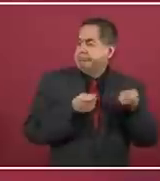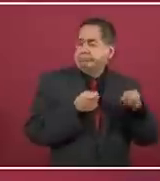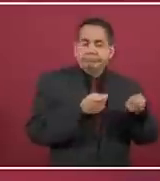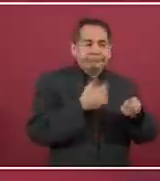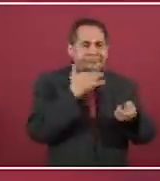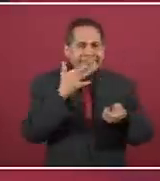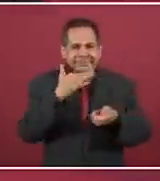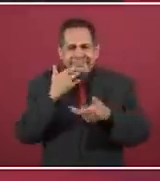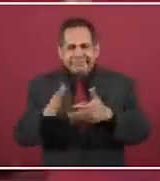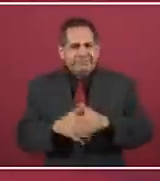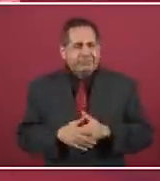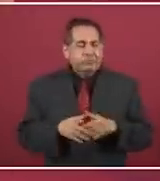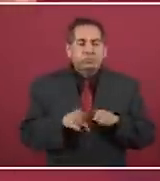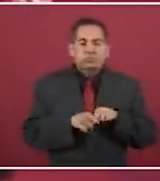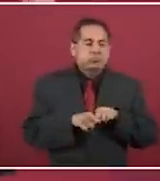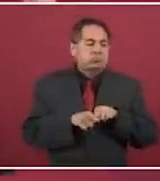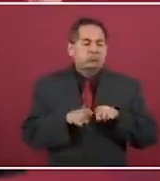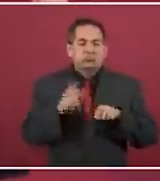Habían pulpos